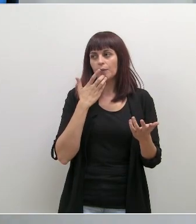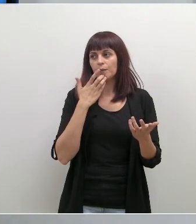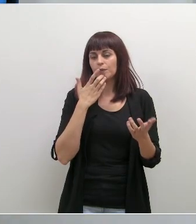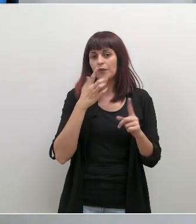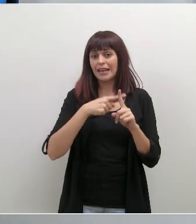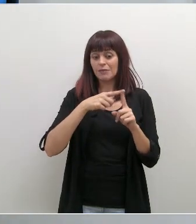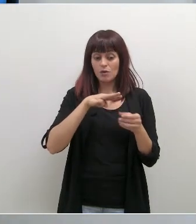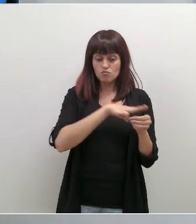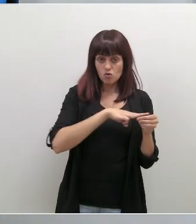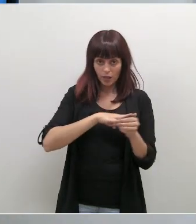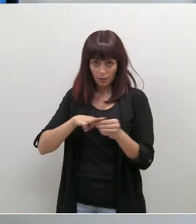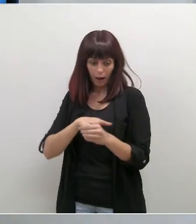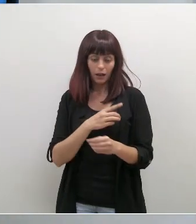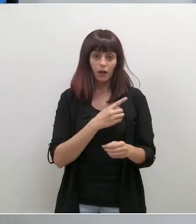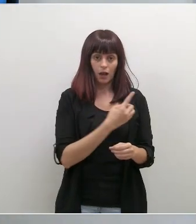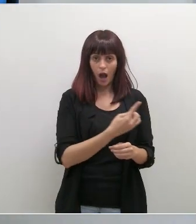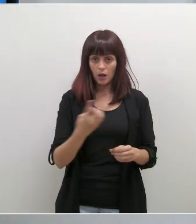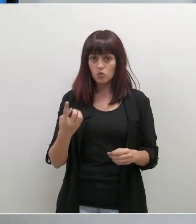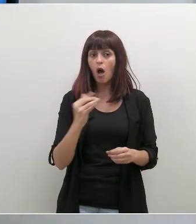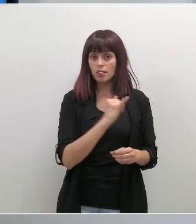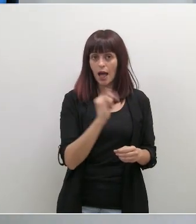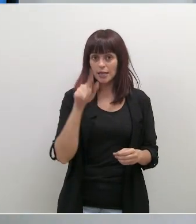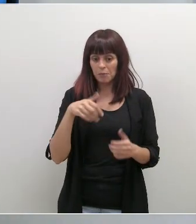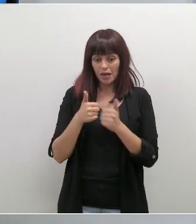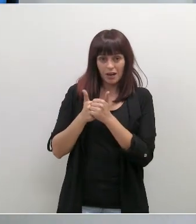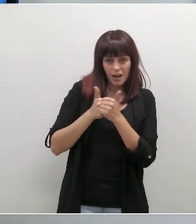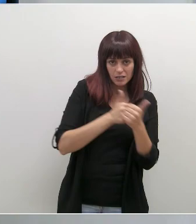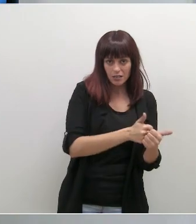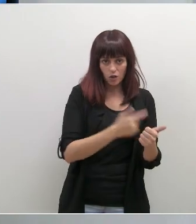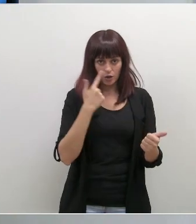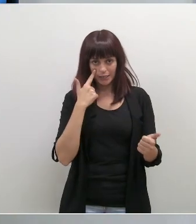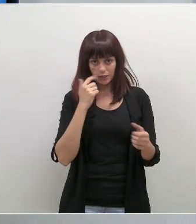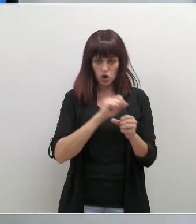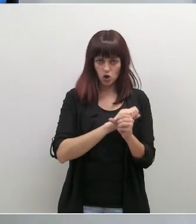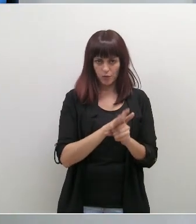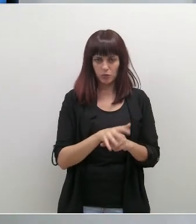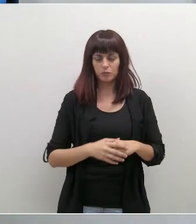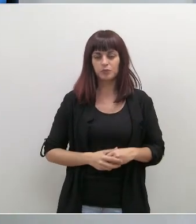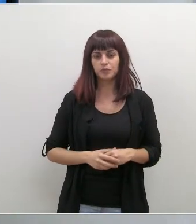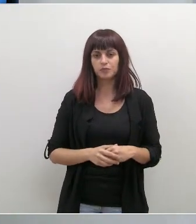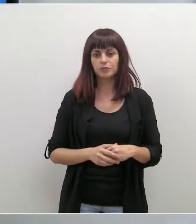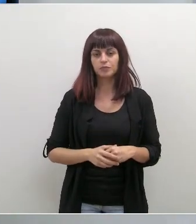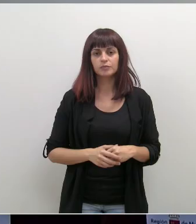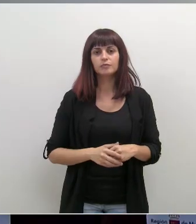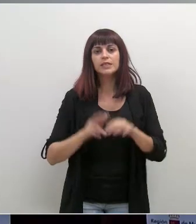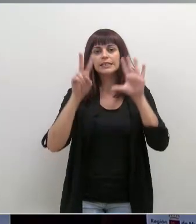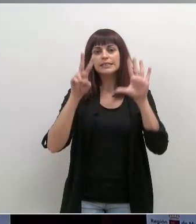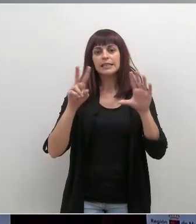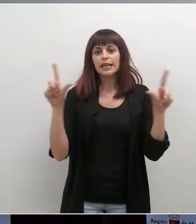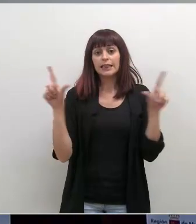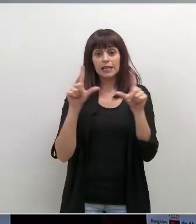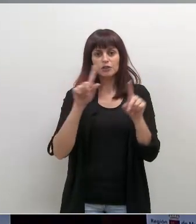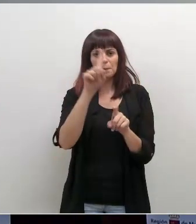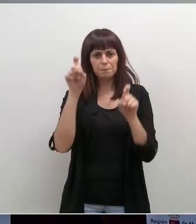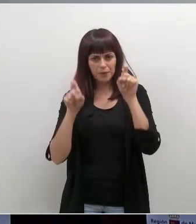nivel municipal, que también tenemos ahí, en base a los ayuntamientos que nos han apoyado mucho ahí, ¿no? Desde 7 Televisión